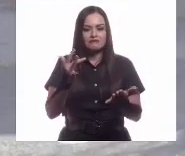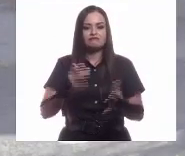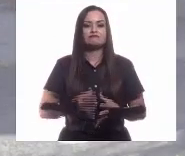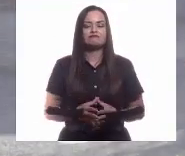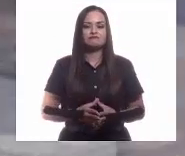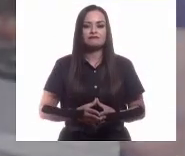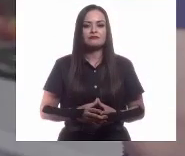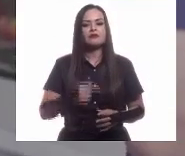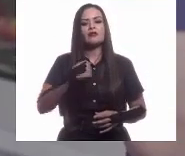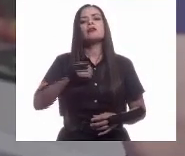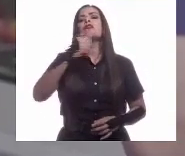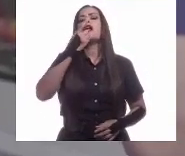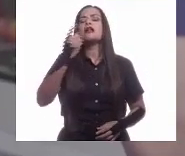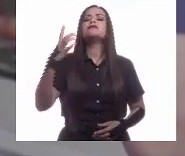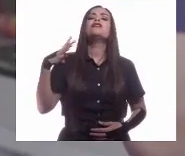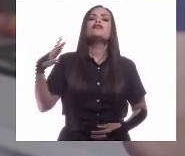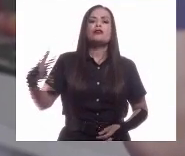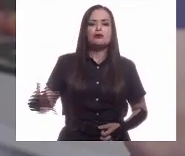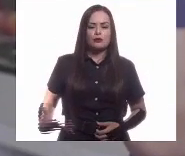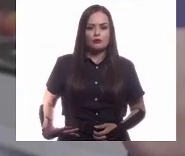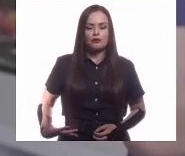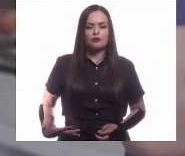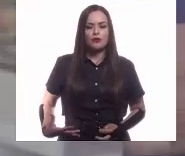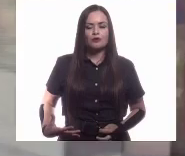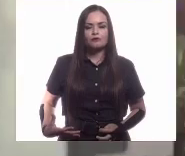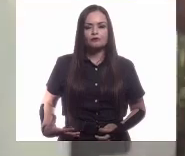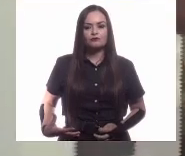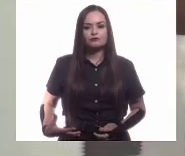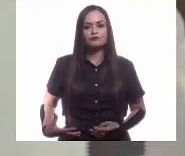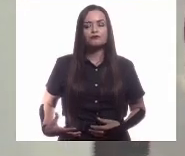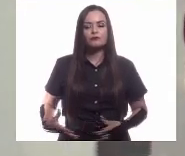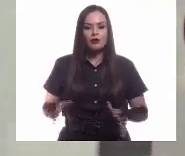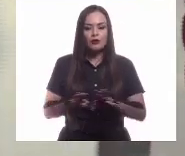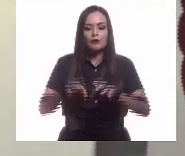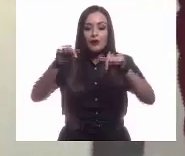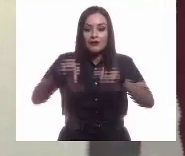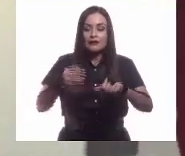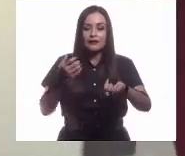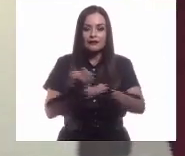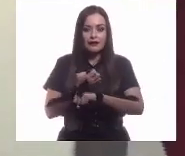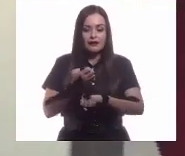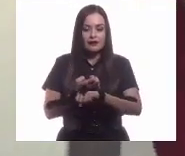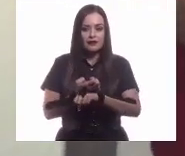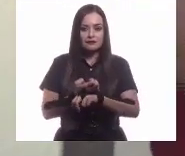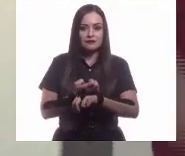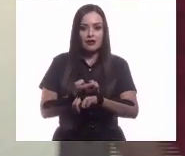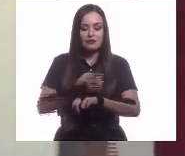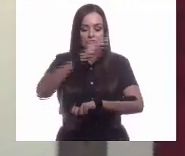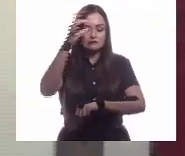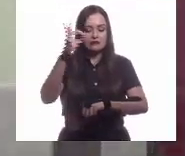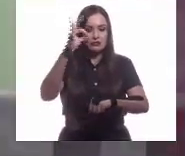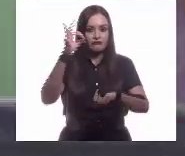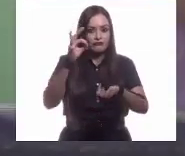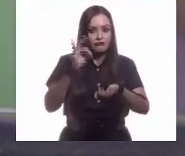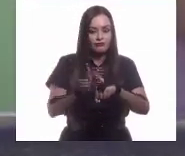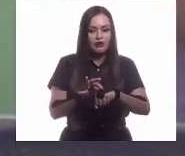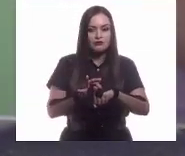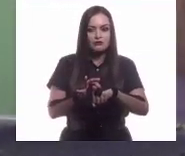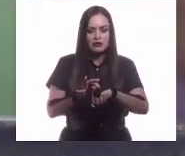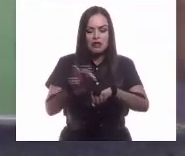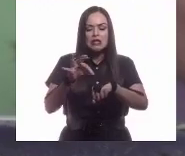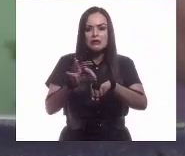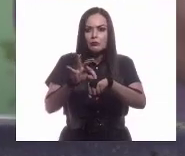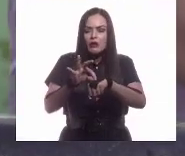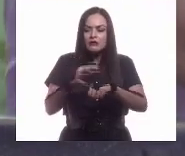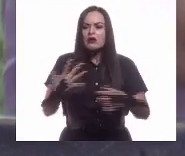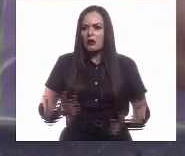con muchísimo orgullo que ya hemos logrado reproducir localmente una cepa del mosco que se adapta a nuestro entorno,